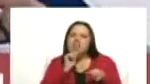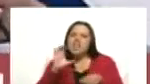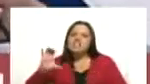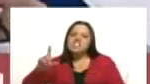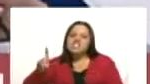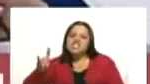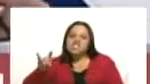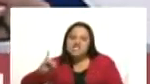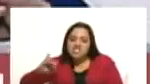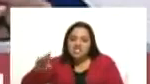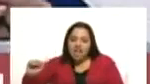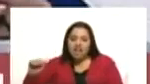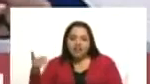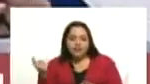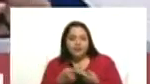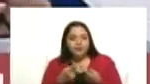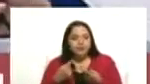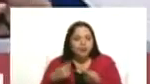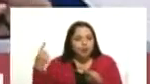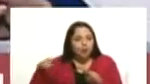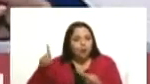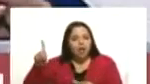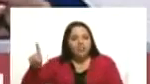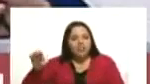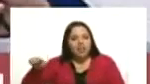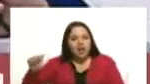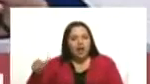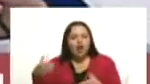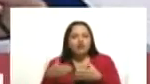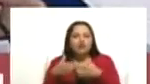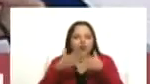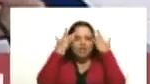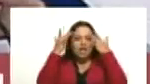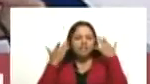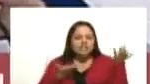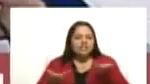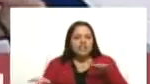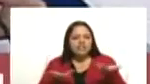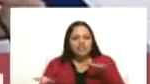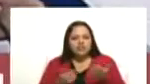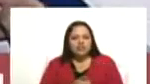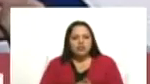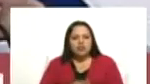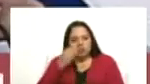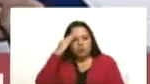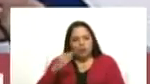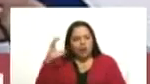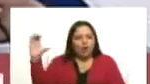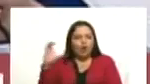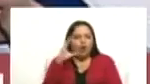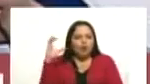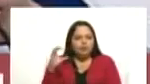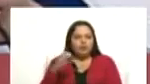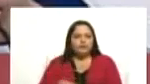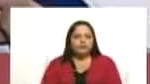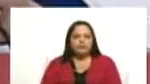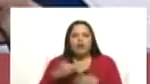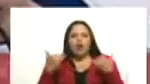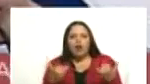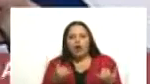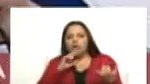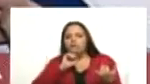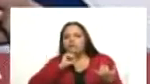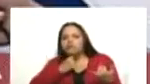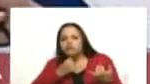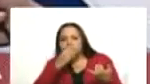DEA, por cuerpo de inteligencia al servicio del ejército colombiano, ahora de manera